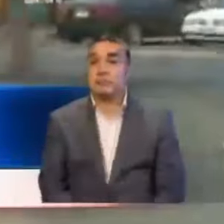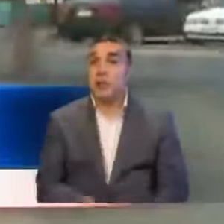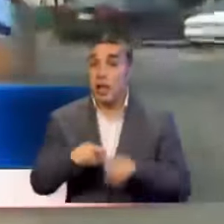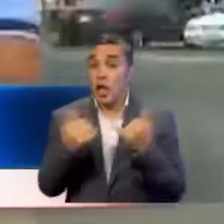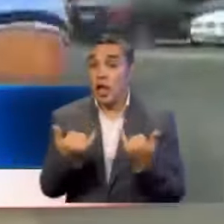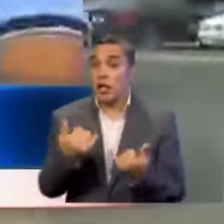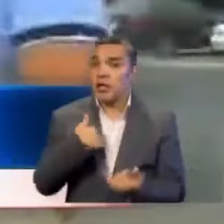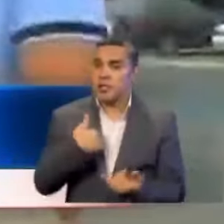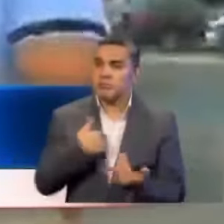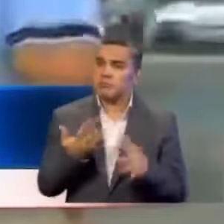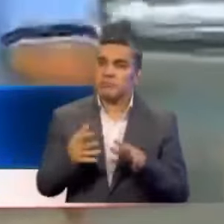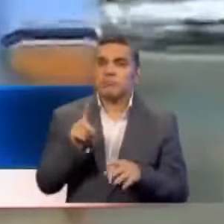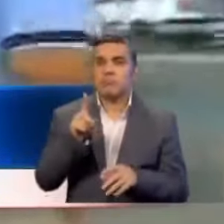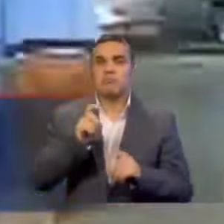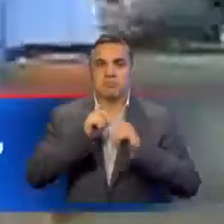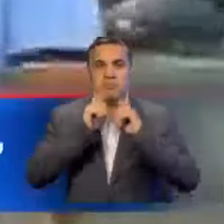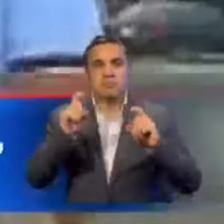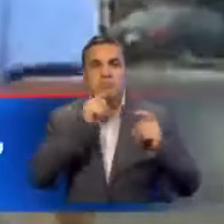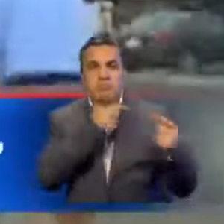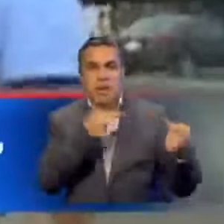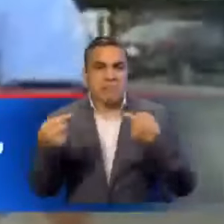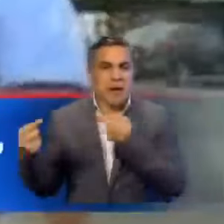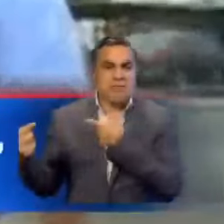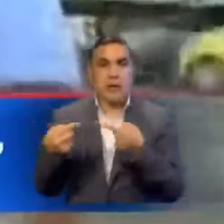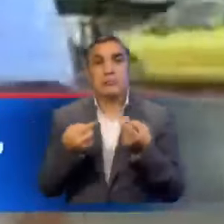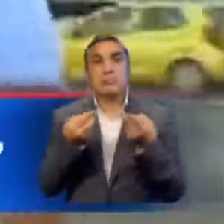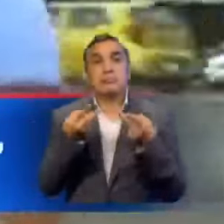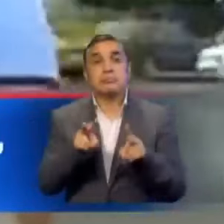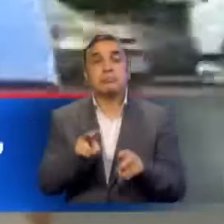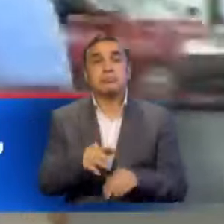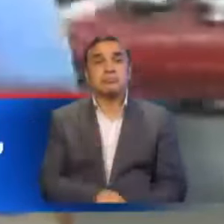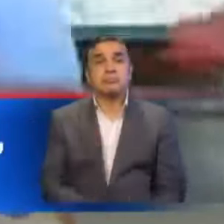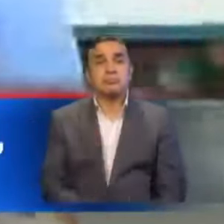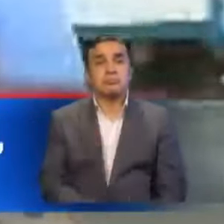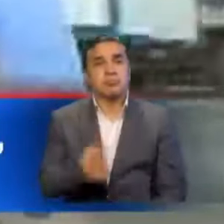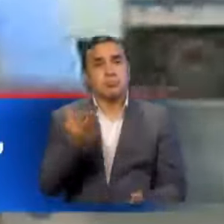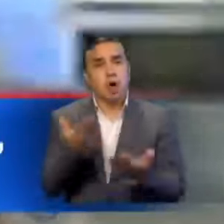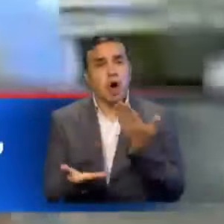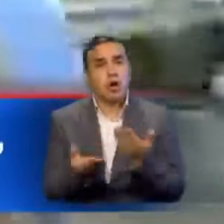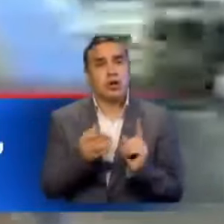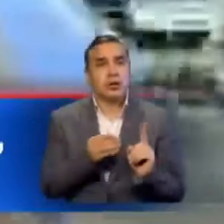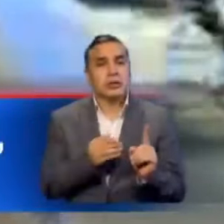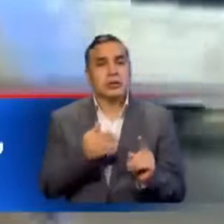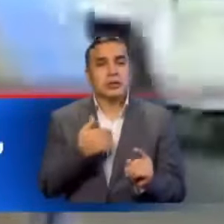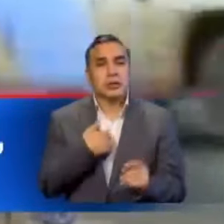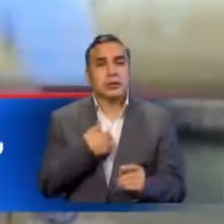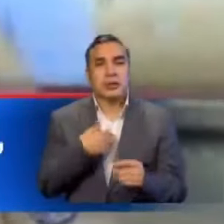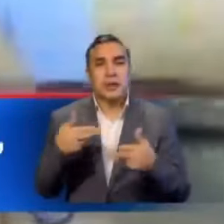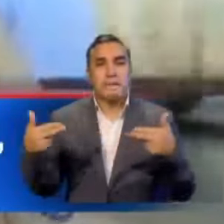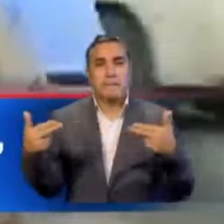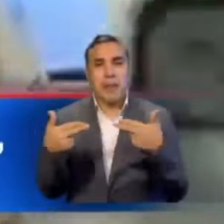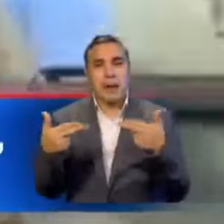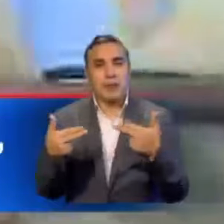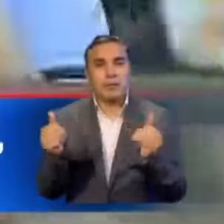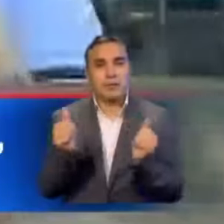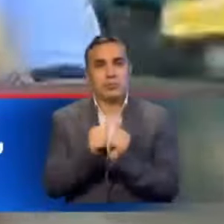momento aparentemente existe un amotinamiento, existe también, me manifiestan que existe posiblemente cruce de bala entre